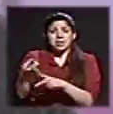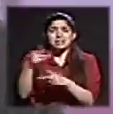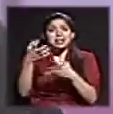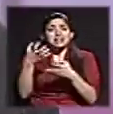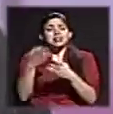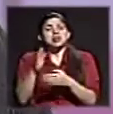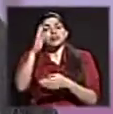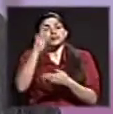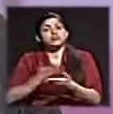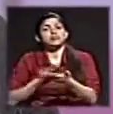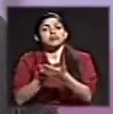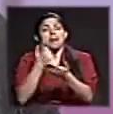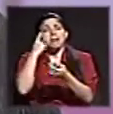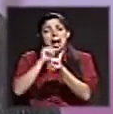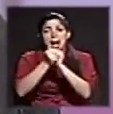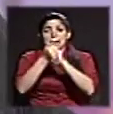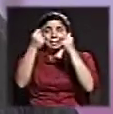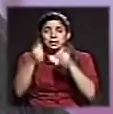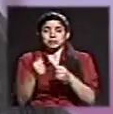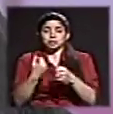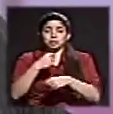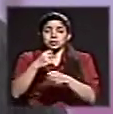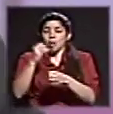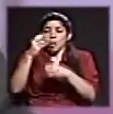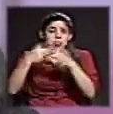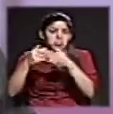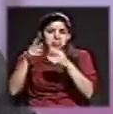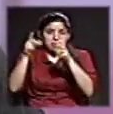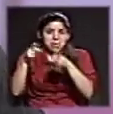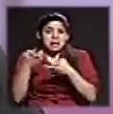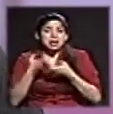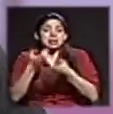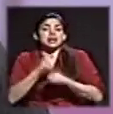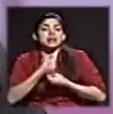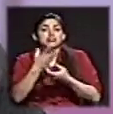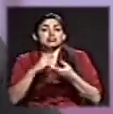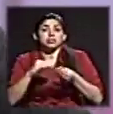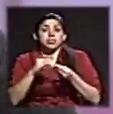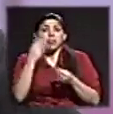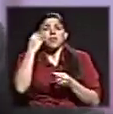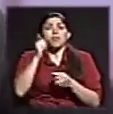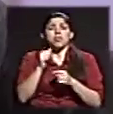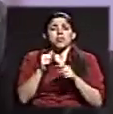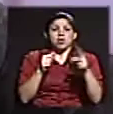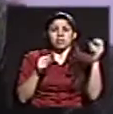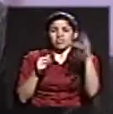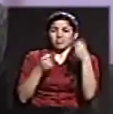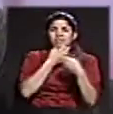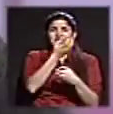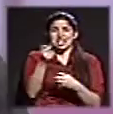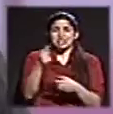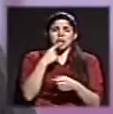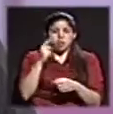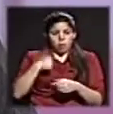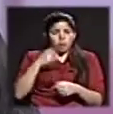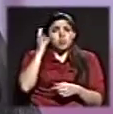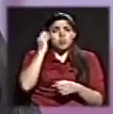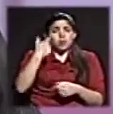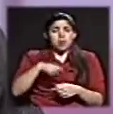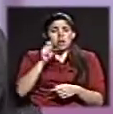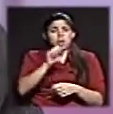que quiere hacer en ese momento para cambiar el presupuesto municipal o cualquier otra cosa, ¿por qué una mujer de otro partido político no se puede levantar y decirle, señor, un momento, vamos a respetar